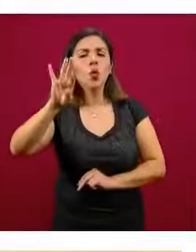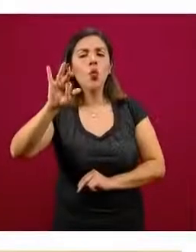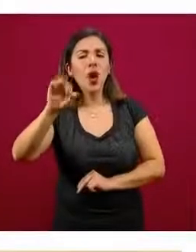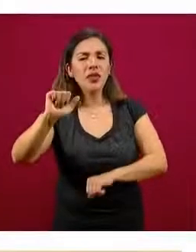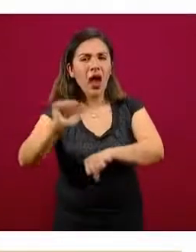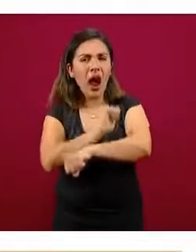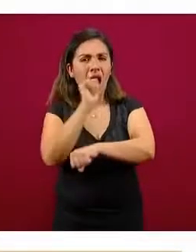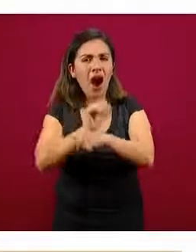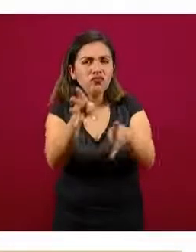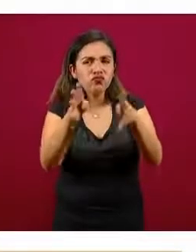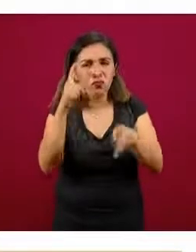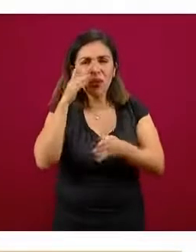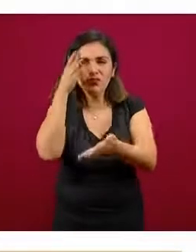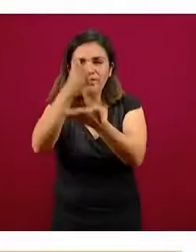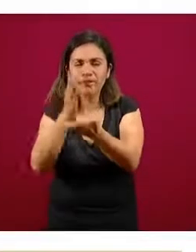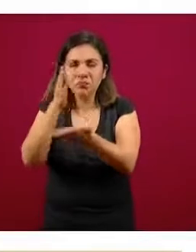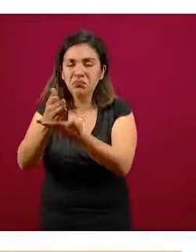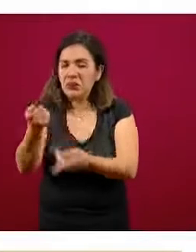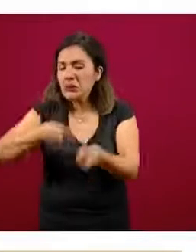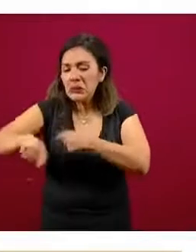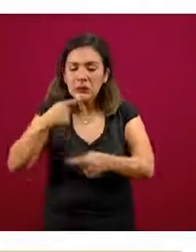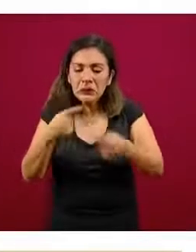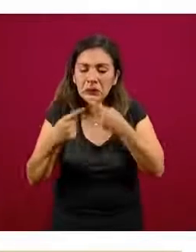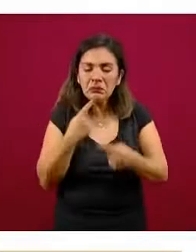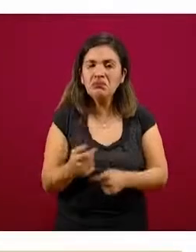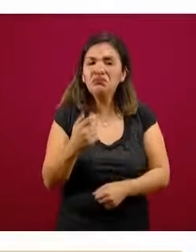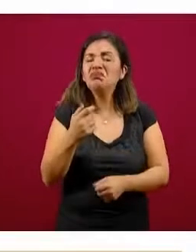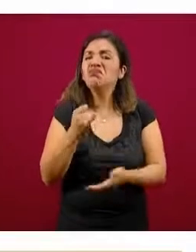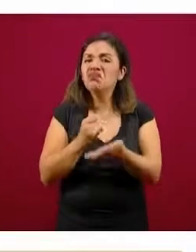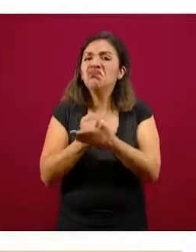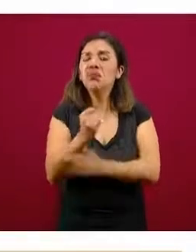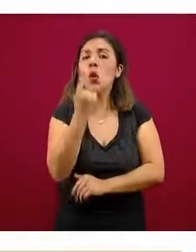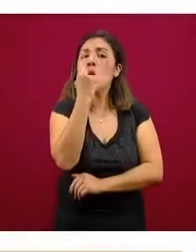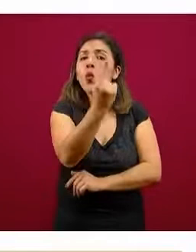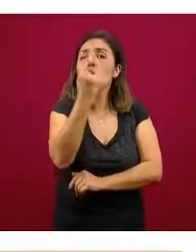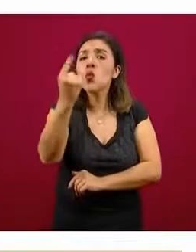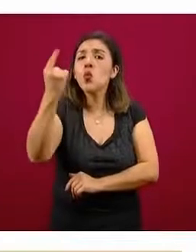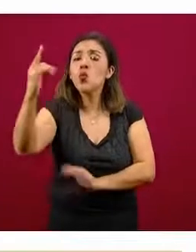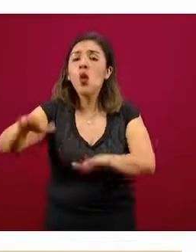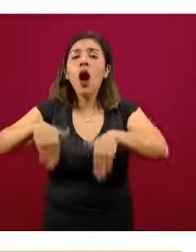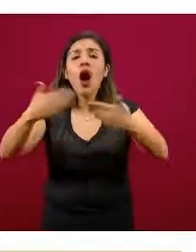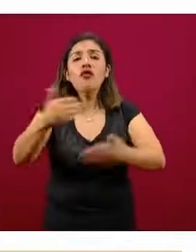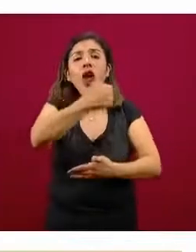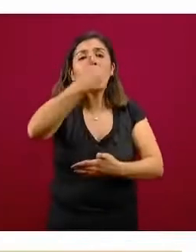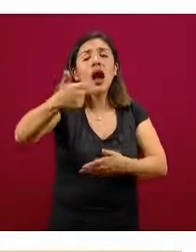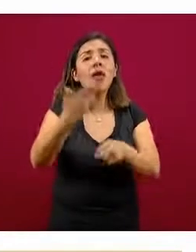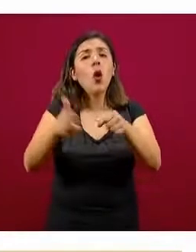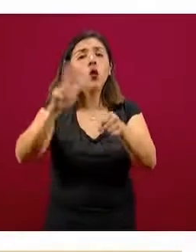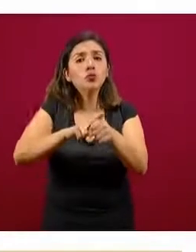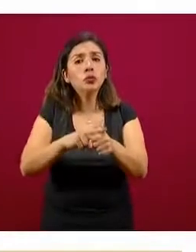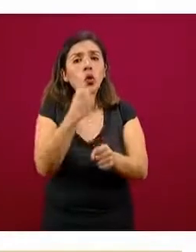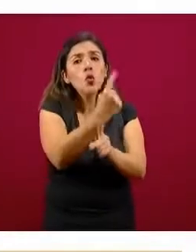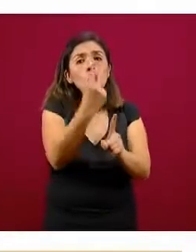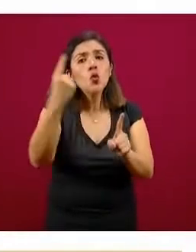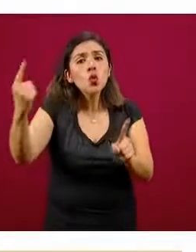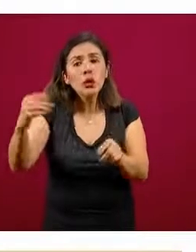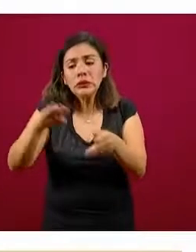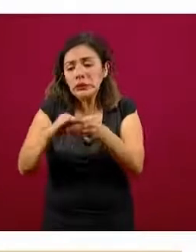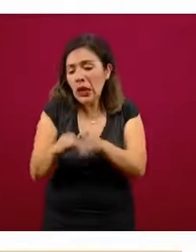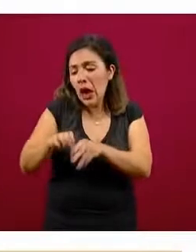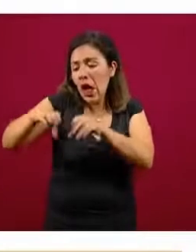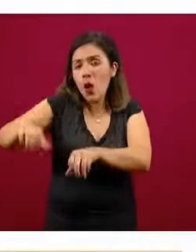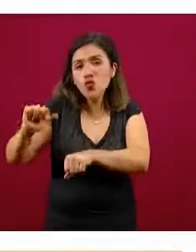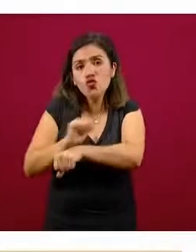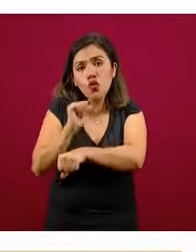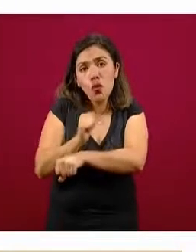unidades móviles. Se tomó la decisión de poner una unidad médica móvil afuera de cada uno de los hospitales, a un lado,